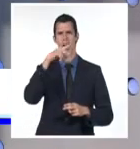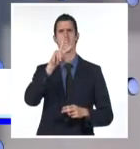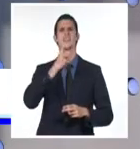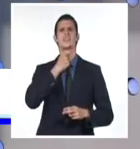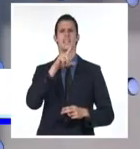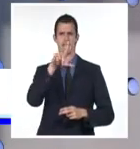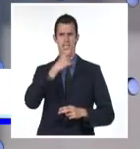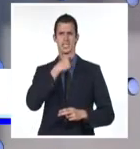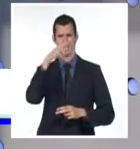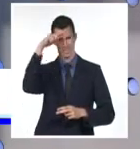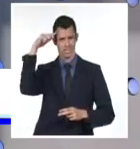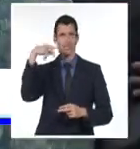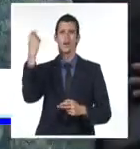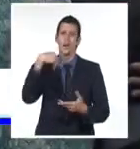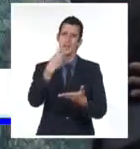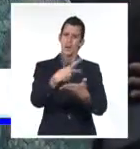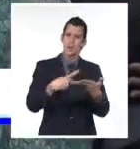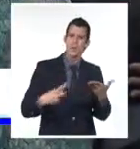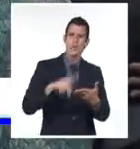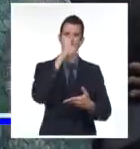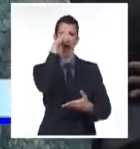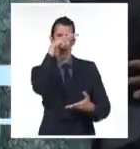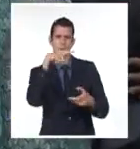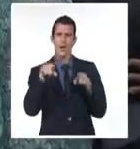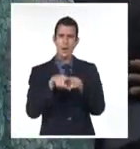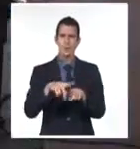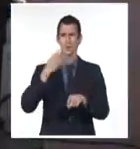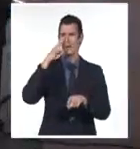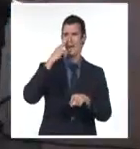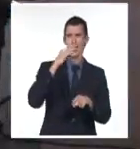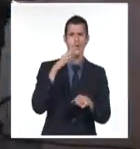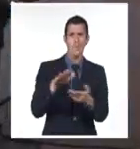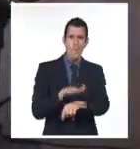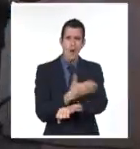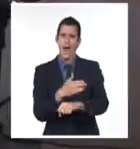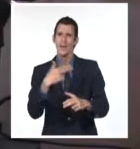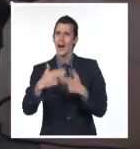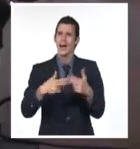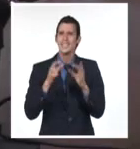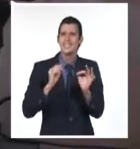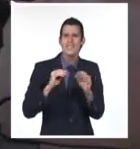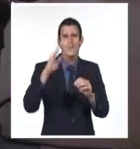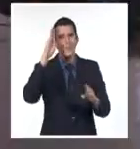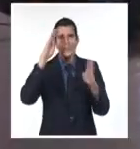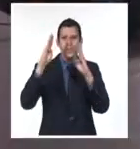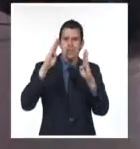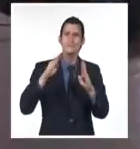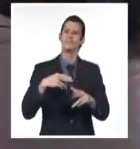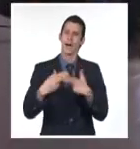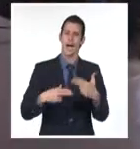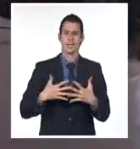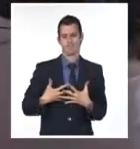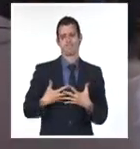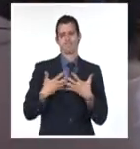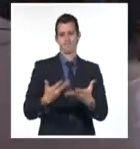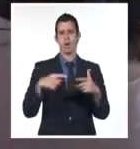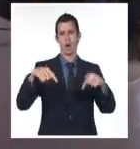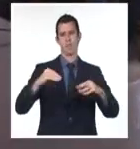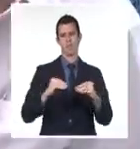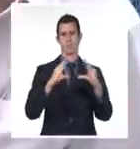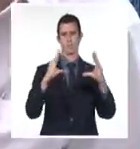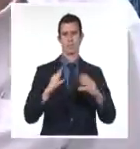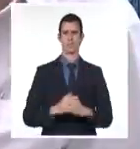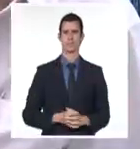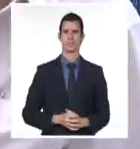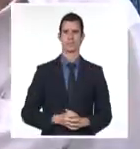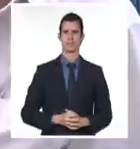y seguidores del artista. En el encuentro se destacó la profunda humanidad del creador de Cecilín y Coti, y sobre todo se hizo énfasis en